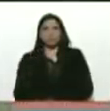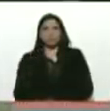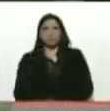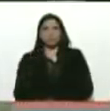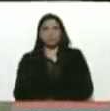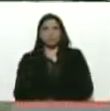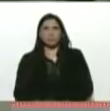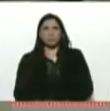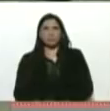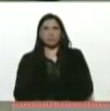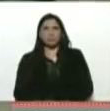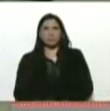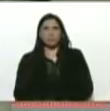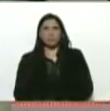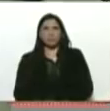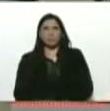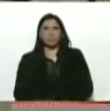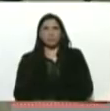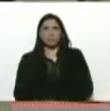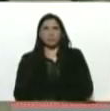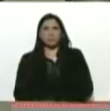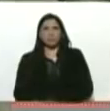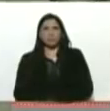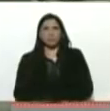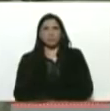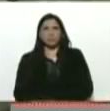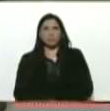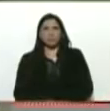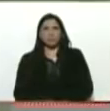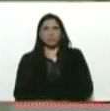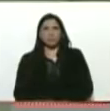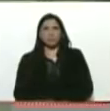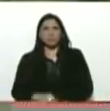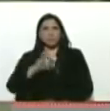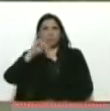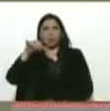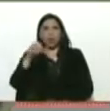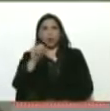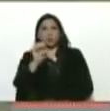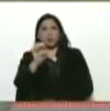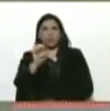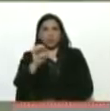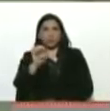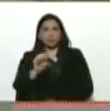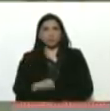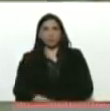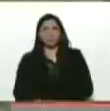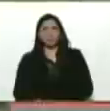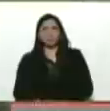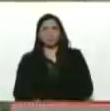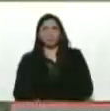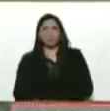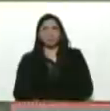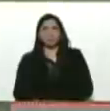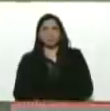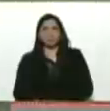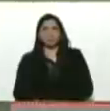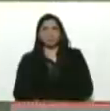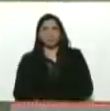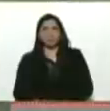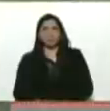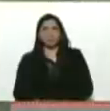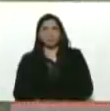aquí. Este de Horacio. Ah, Horacio. José Sequea Torres. José, no, perdón,